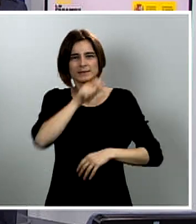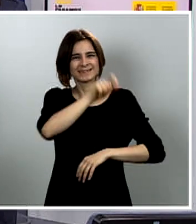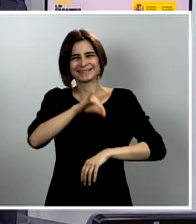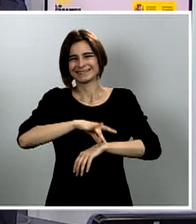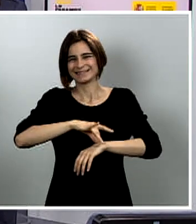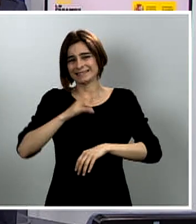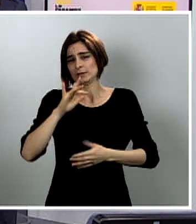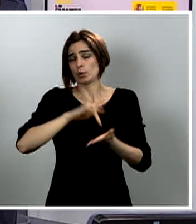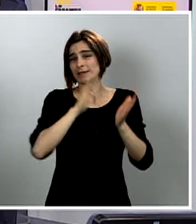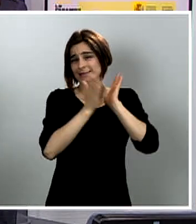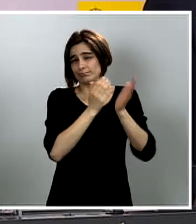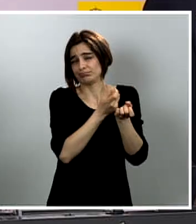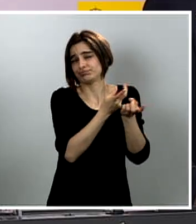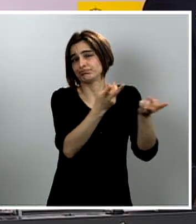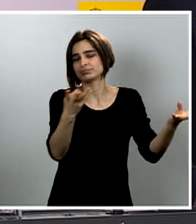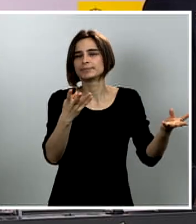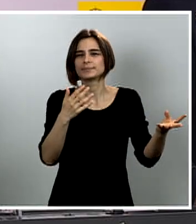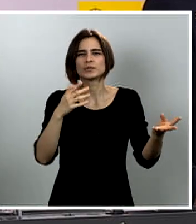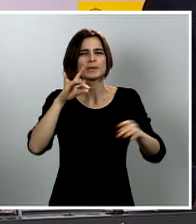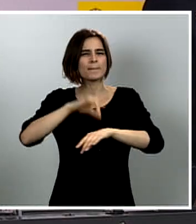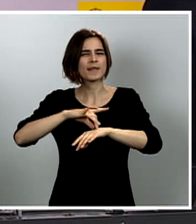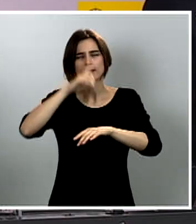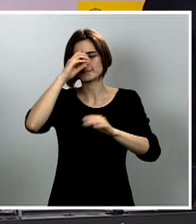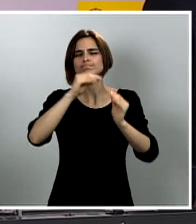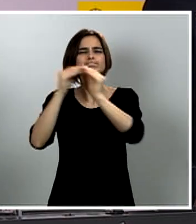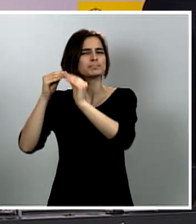los tratamientos más exitosos contra el coronavirus?